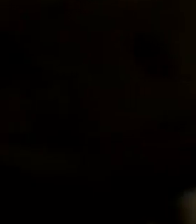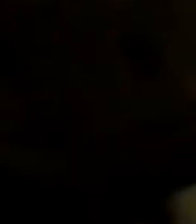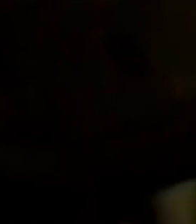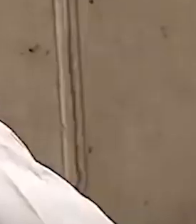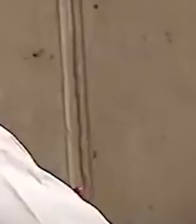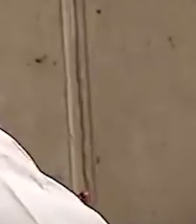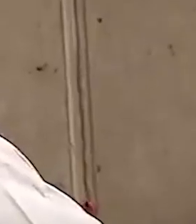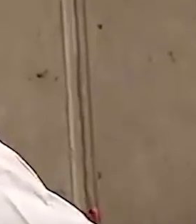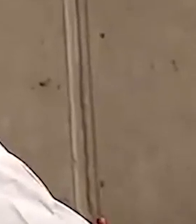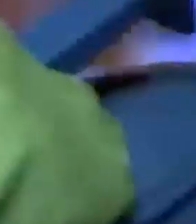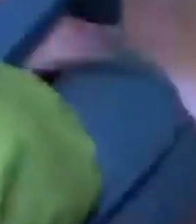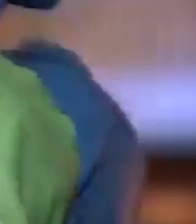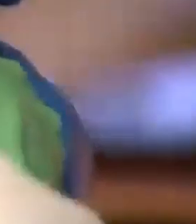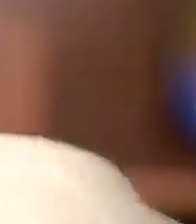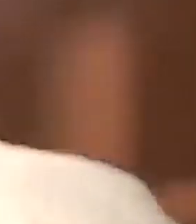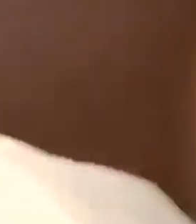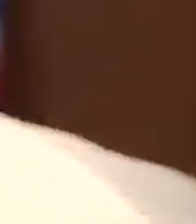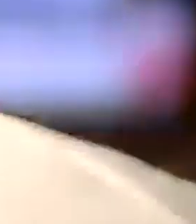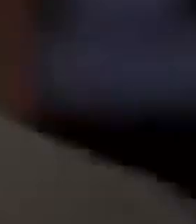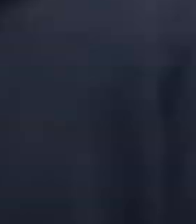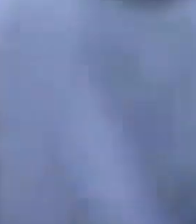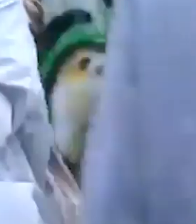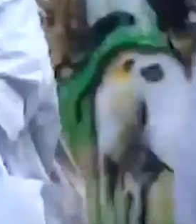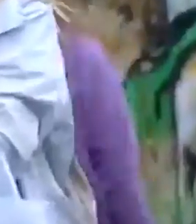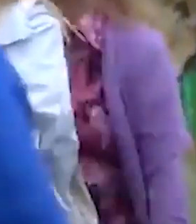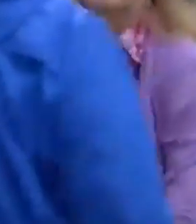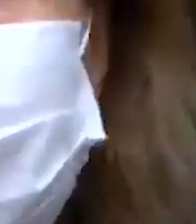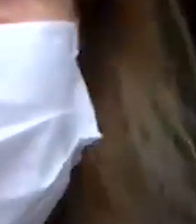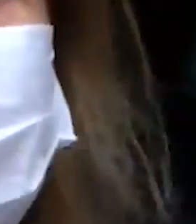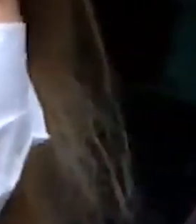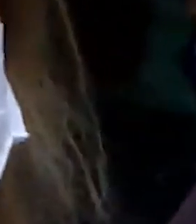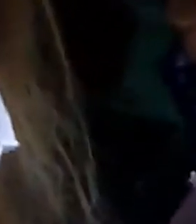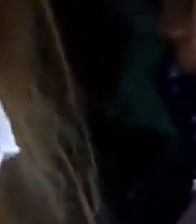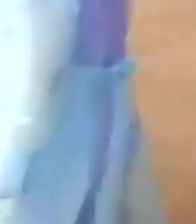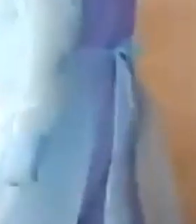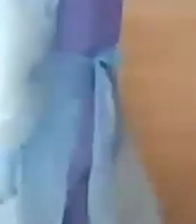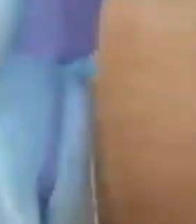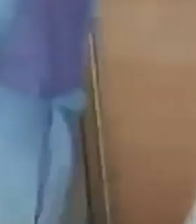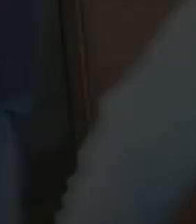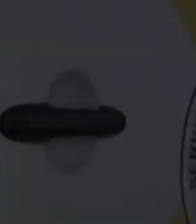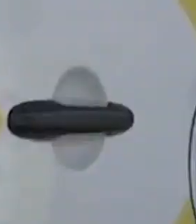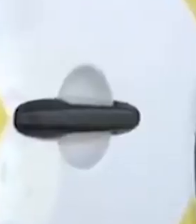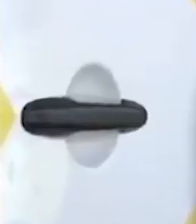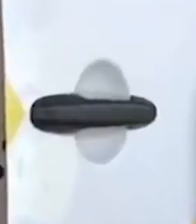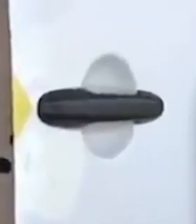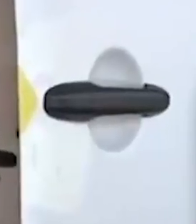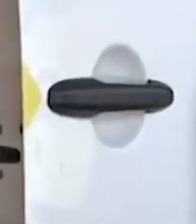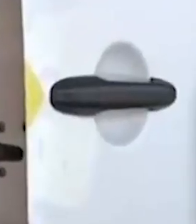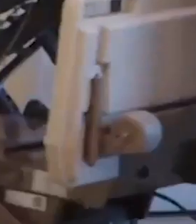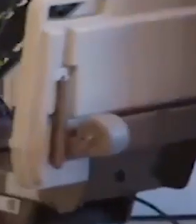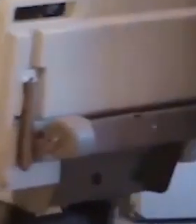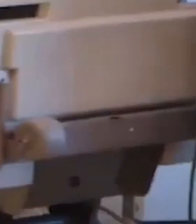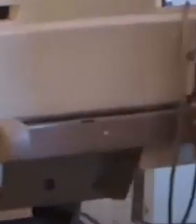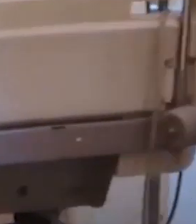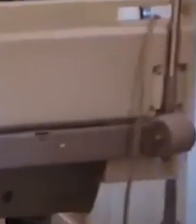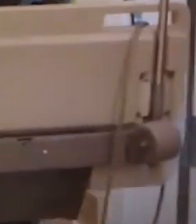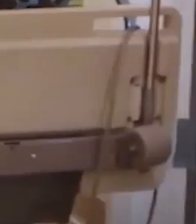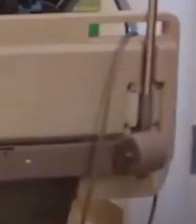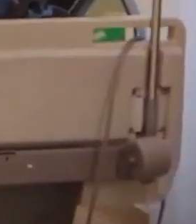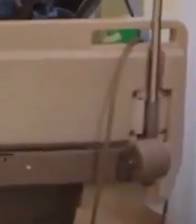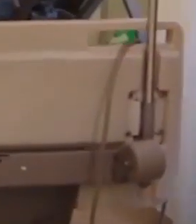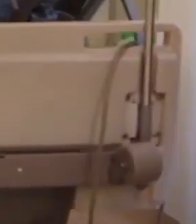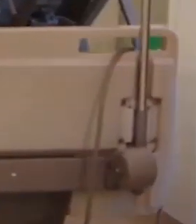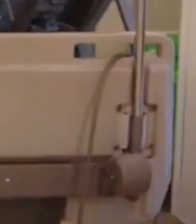la aplicación del test pcr en talca ha significado una enorme realización del test sin